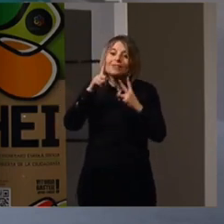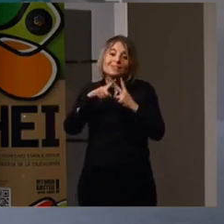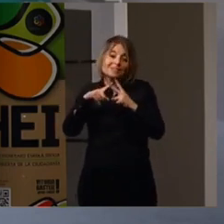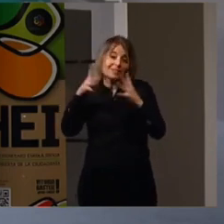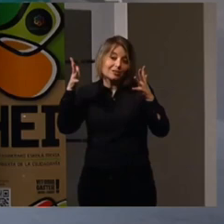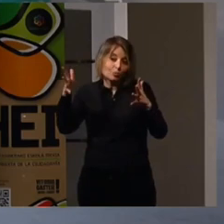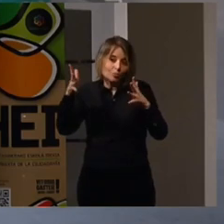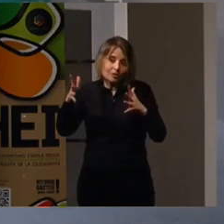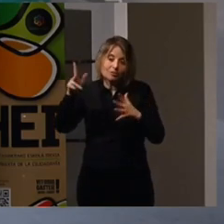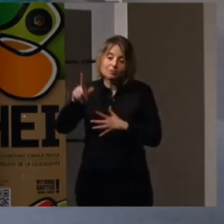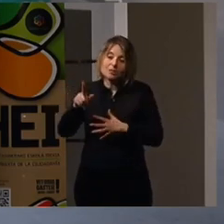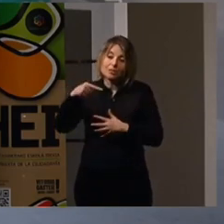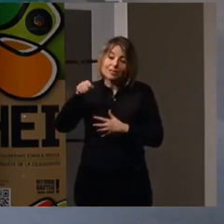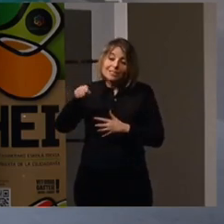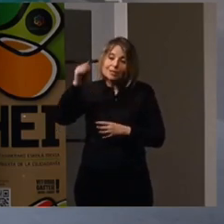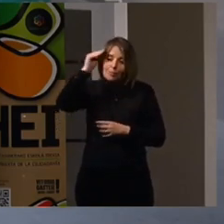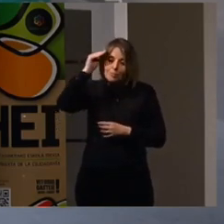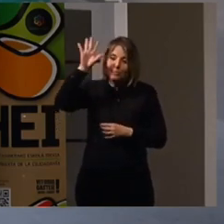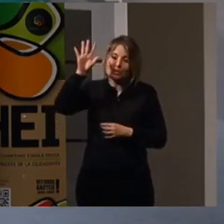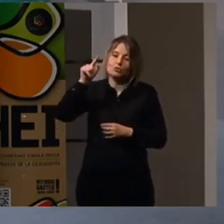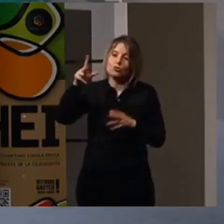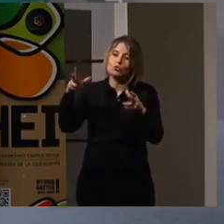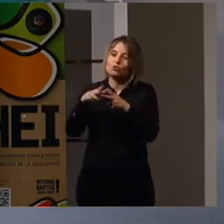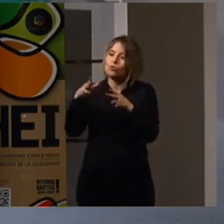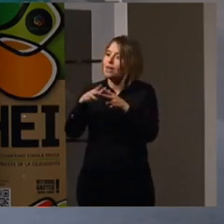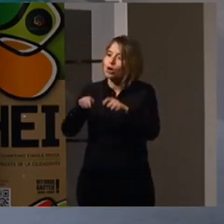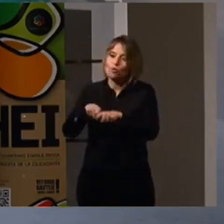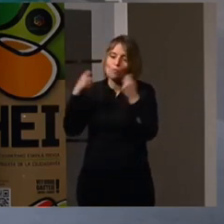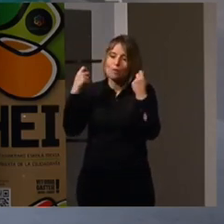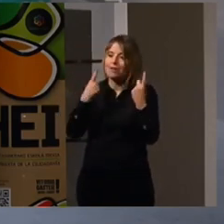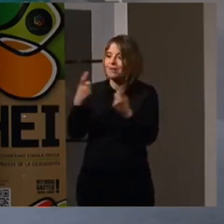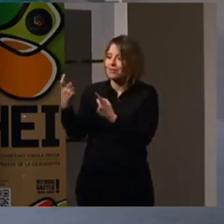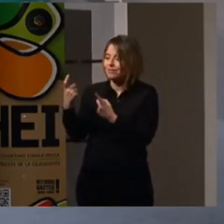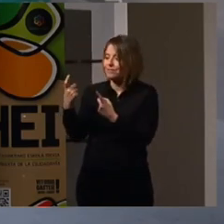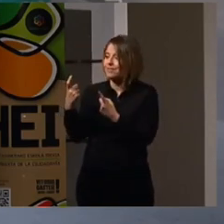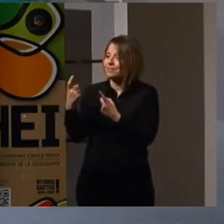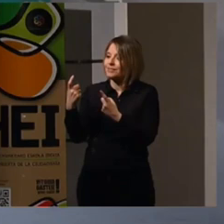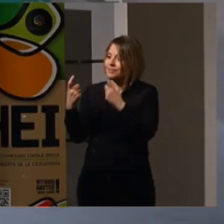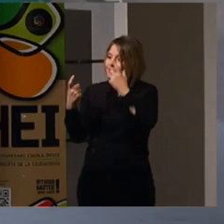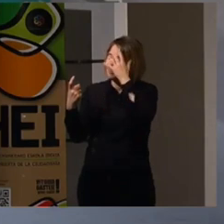que es, yo creo que una de las cosas que socialmente hay que romper es esto de